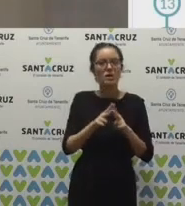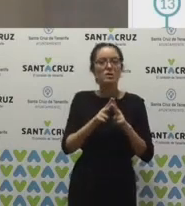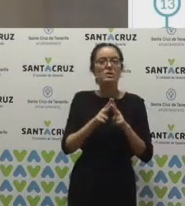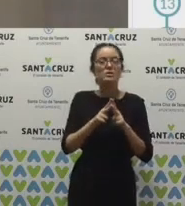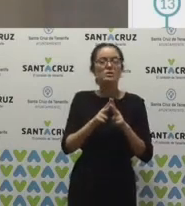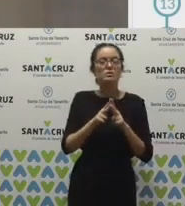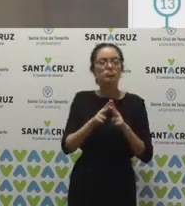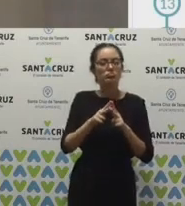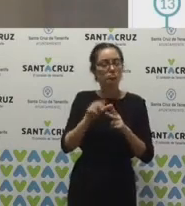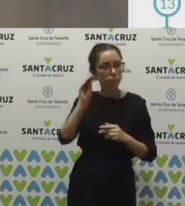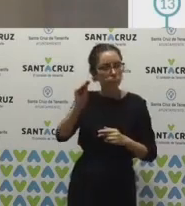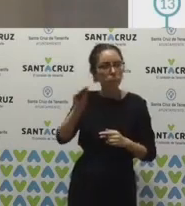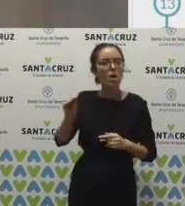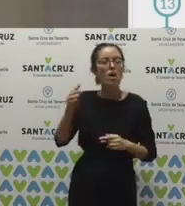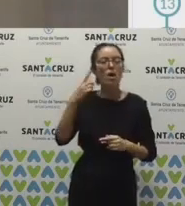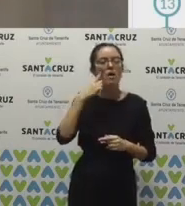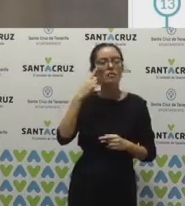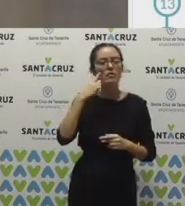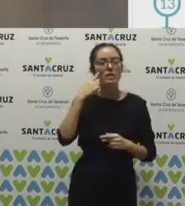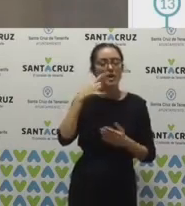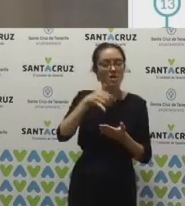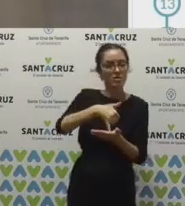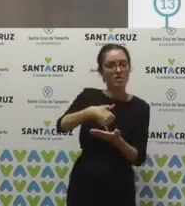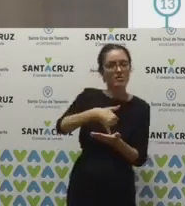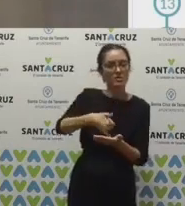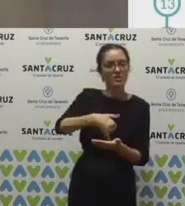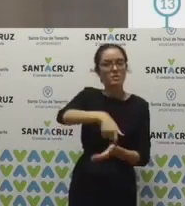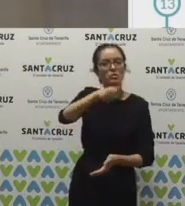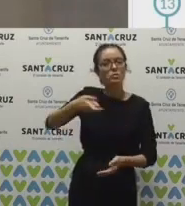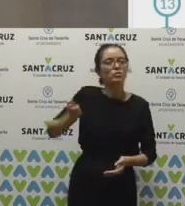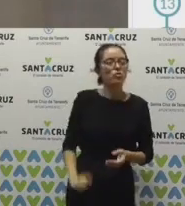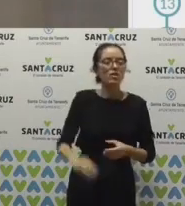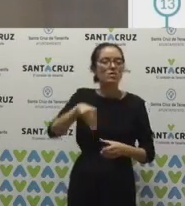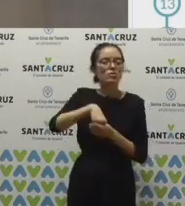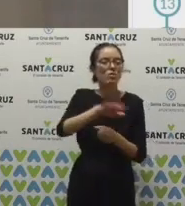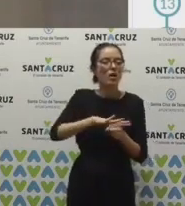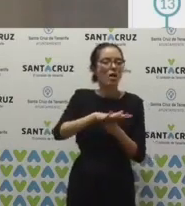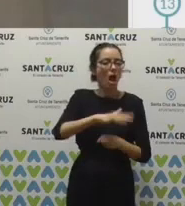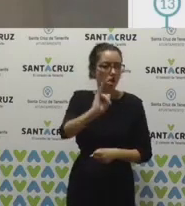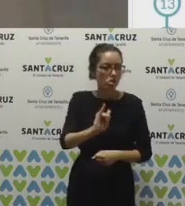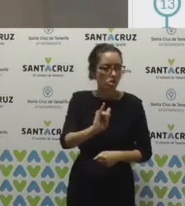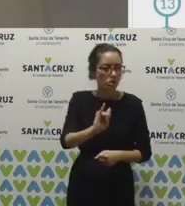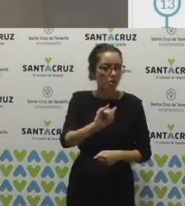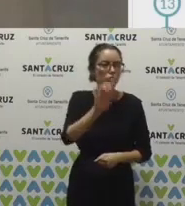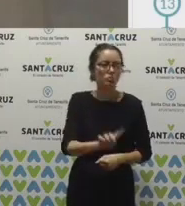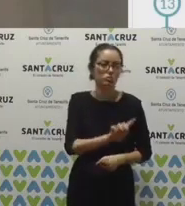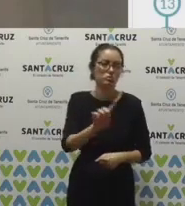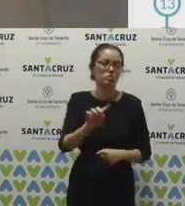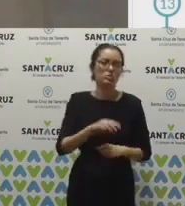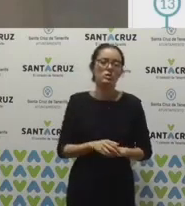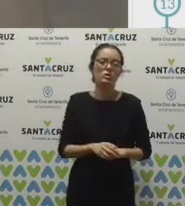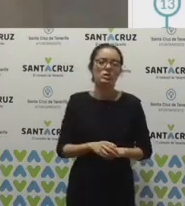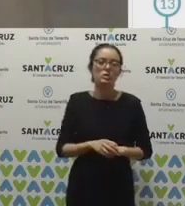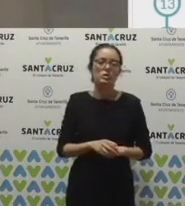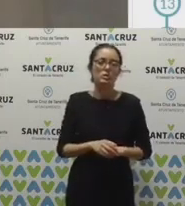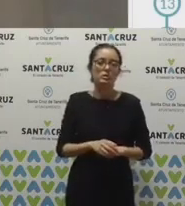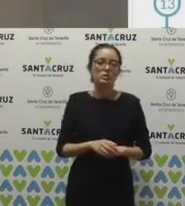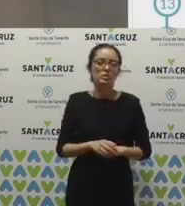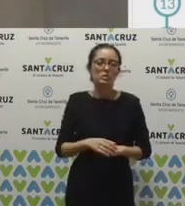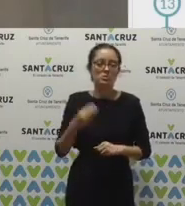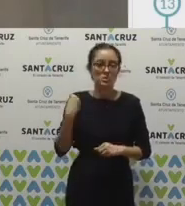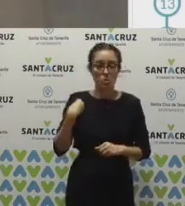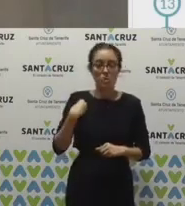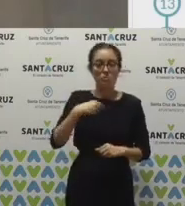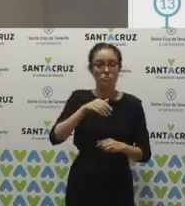otras cuestiones si existe déficit de personal en dicha área pues para que el equipo de gobierno se plantee ampliar la